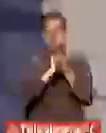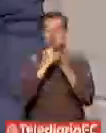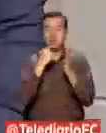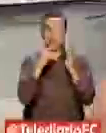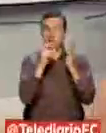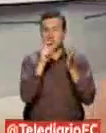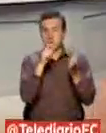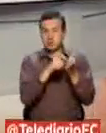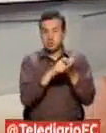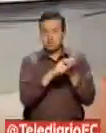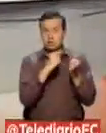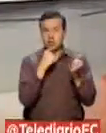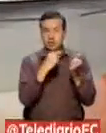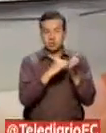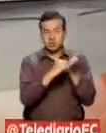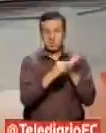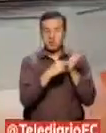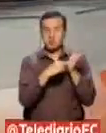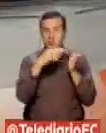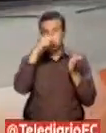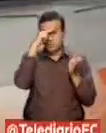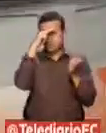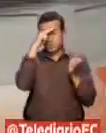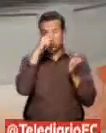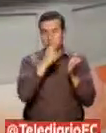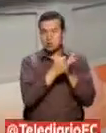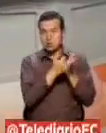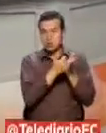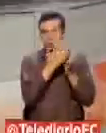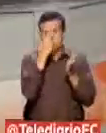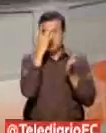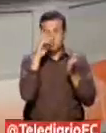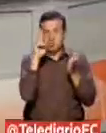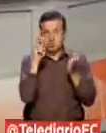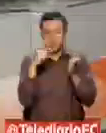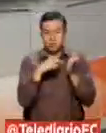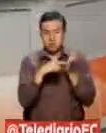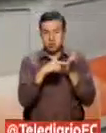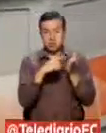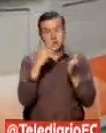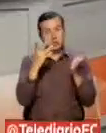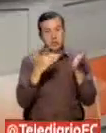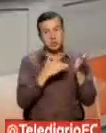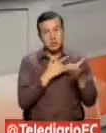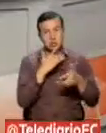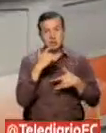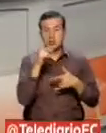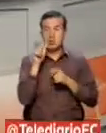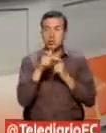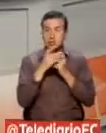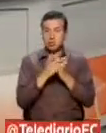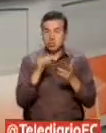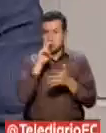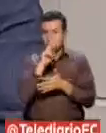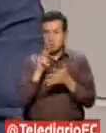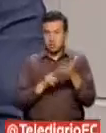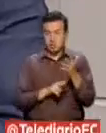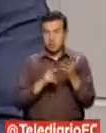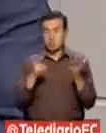con un mensaje que dice esta noticia ha sido eliminada porque su contenido podría herir la sensibilidad de los